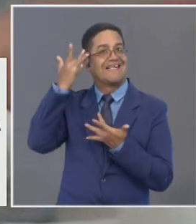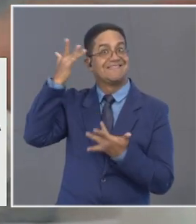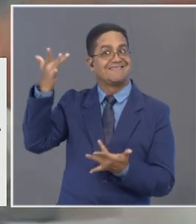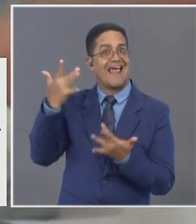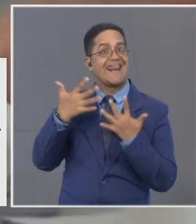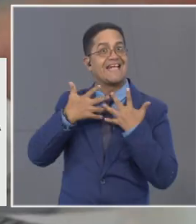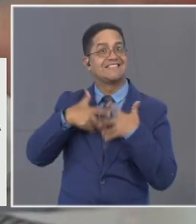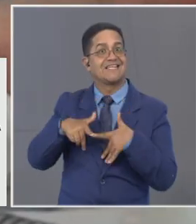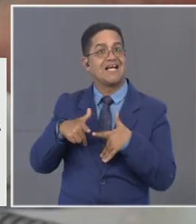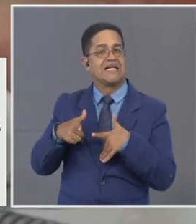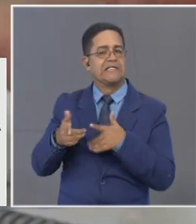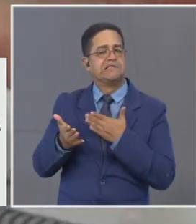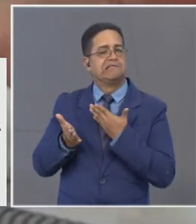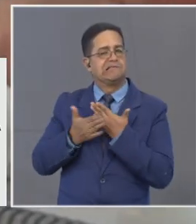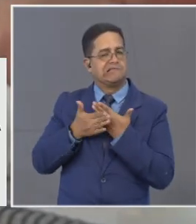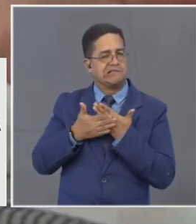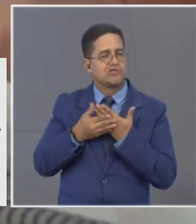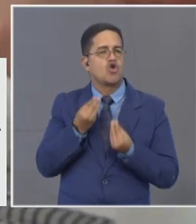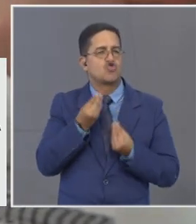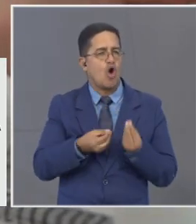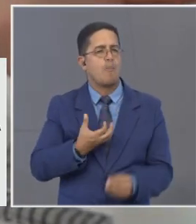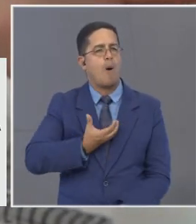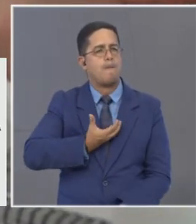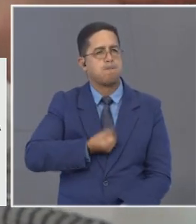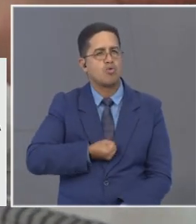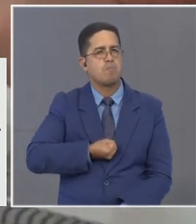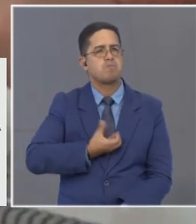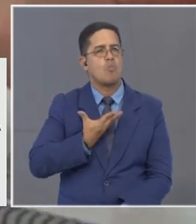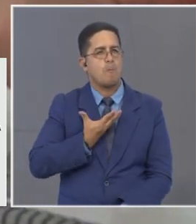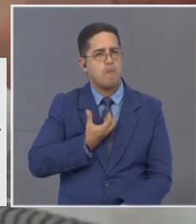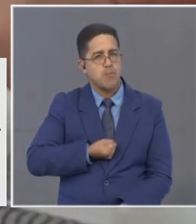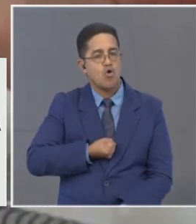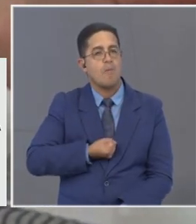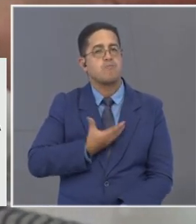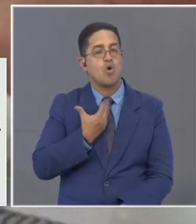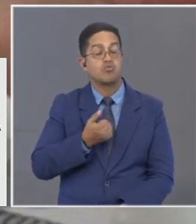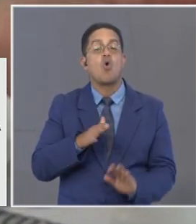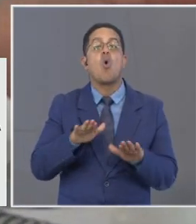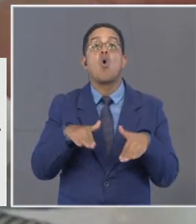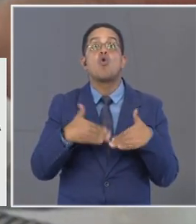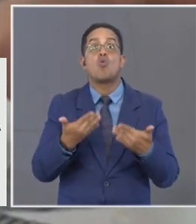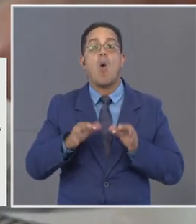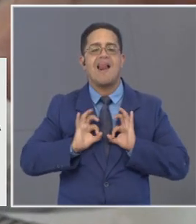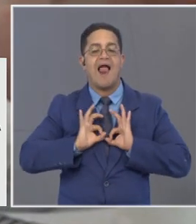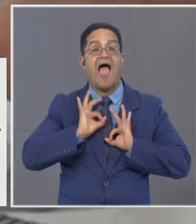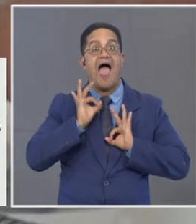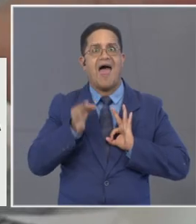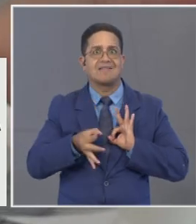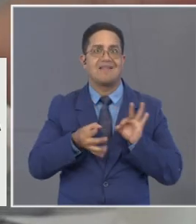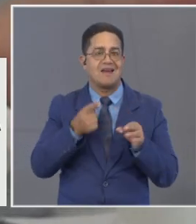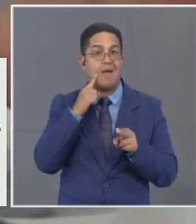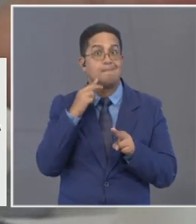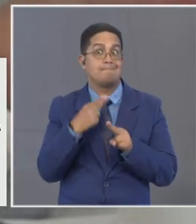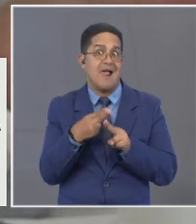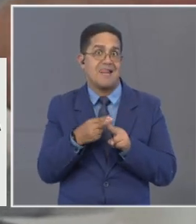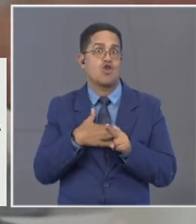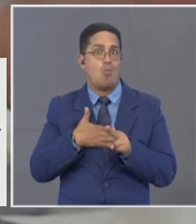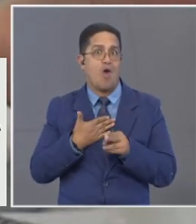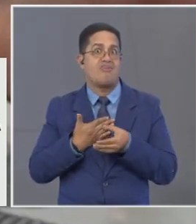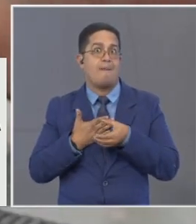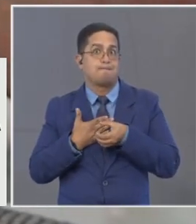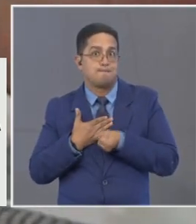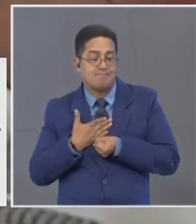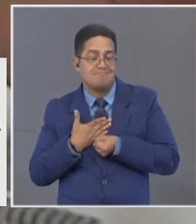cómo es el flujo coronario, cuáles son las arterias que están en riesgo de desarrollar enfermedad